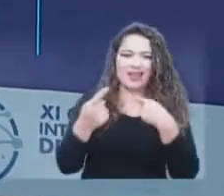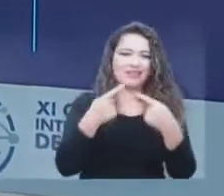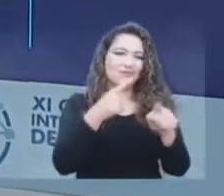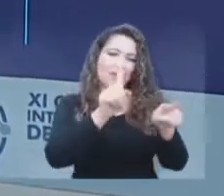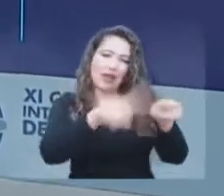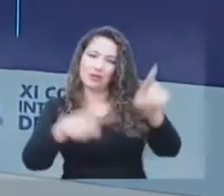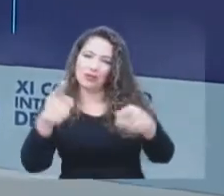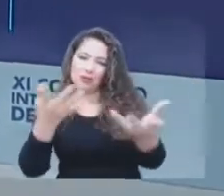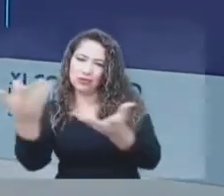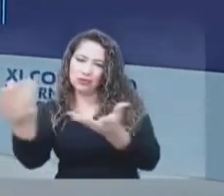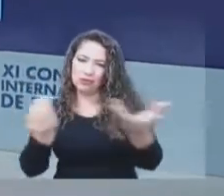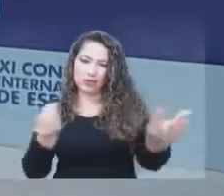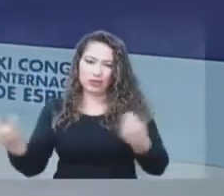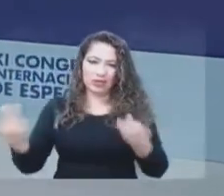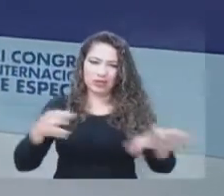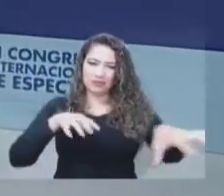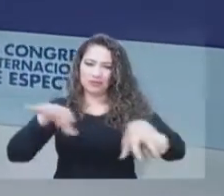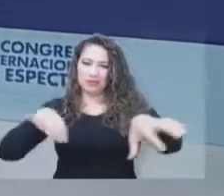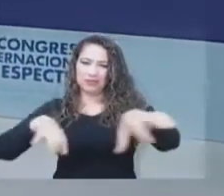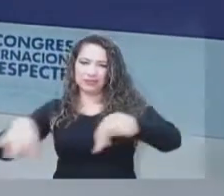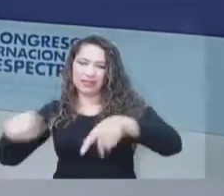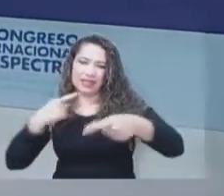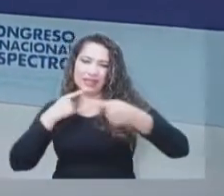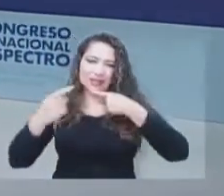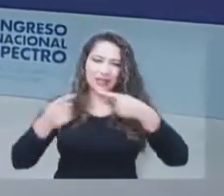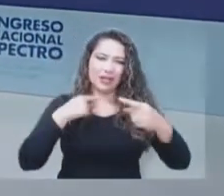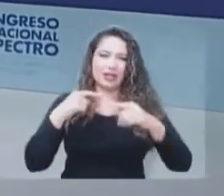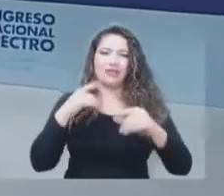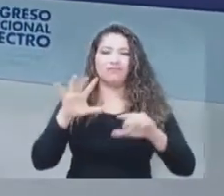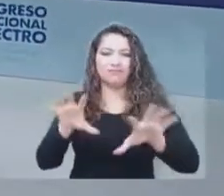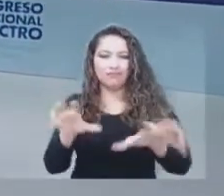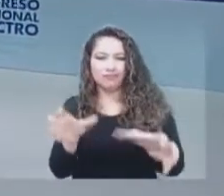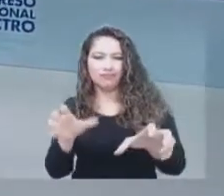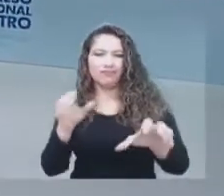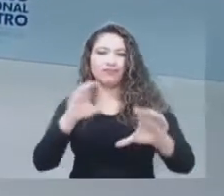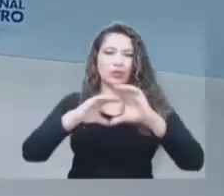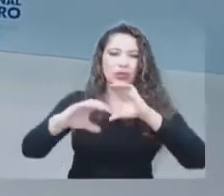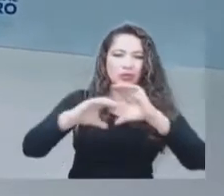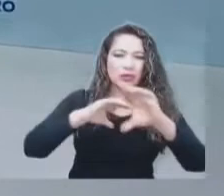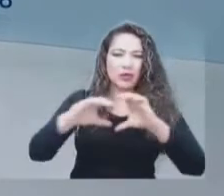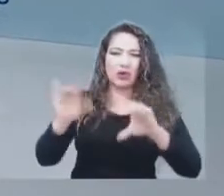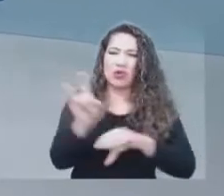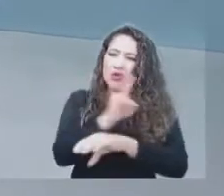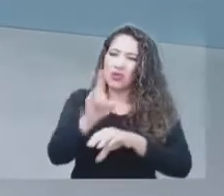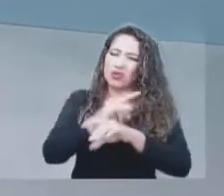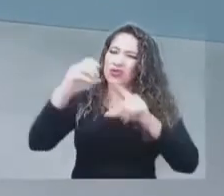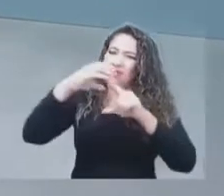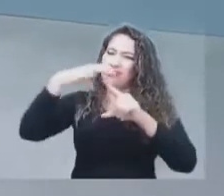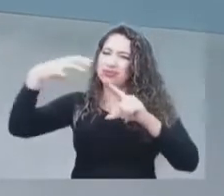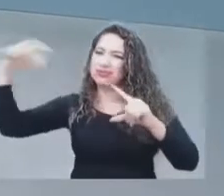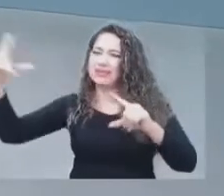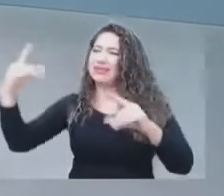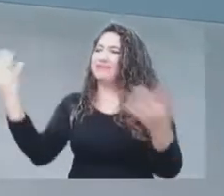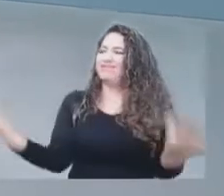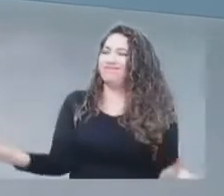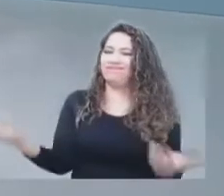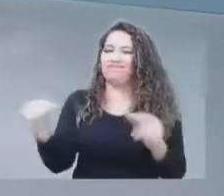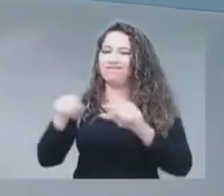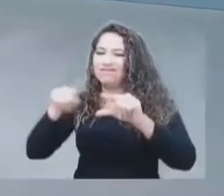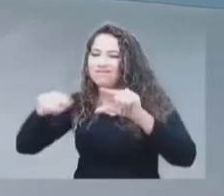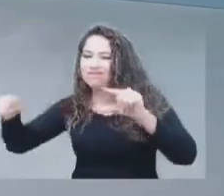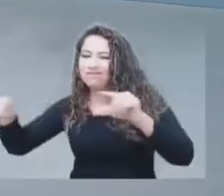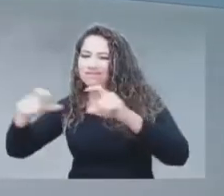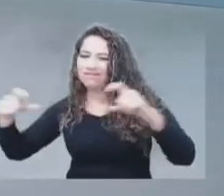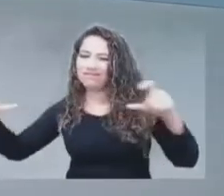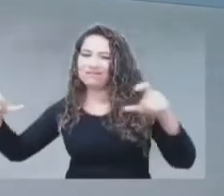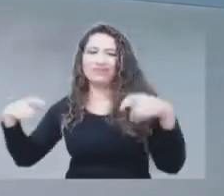Por el uso de espectro, pues definitivamente that sort of phrase, and then it's